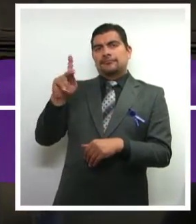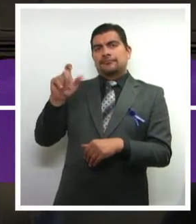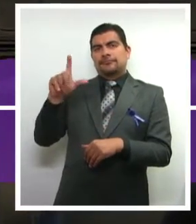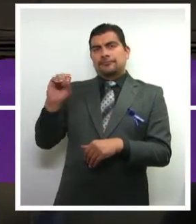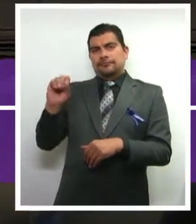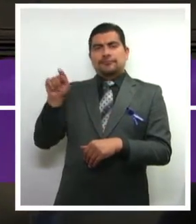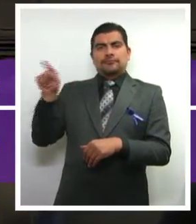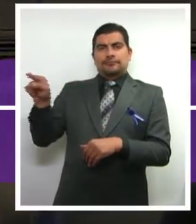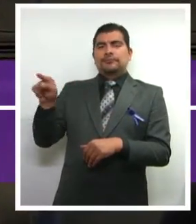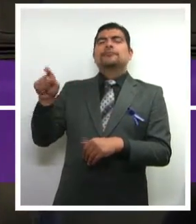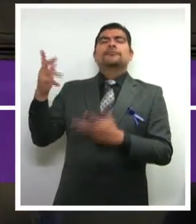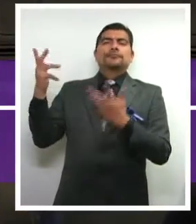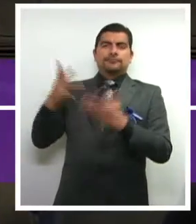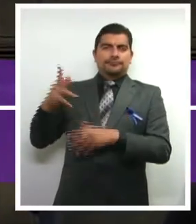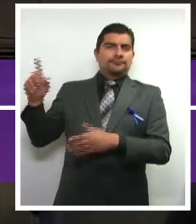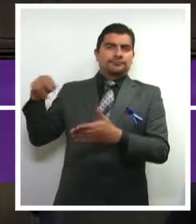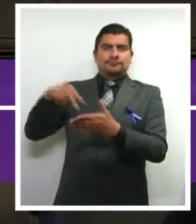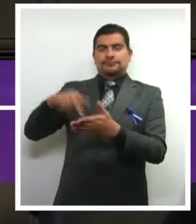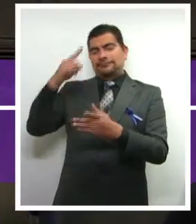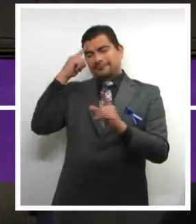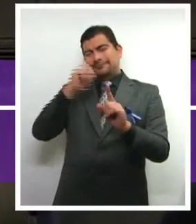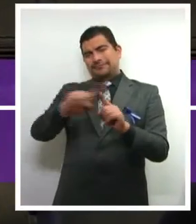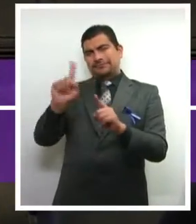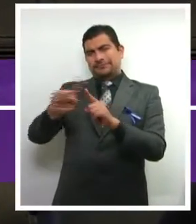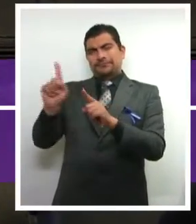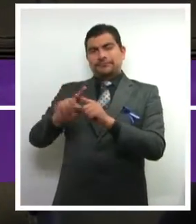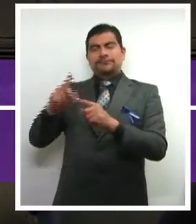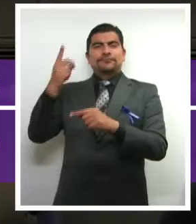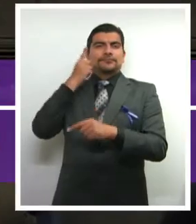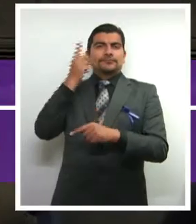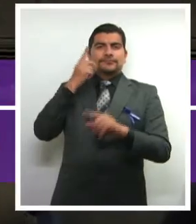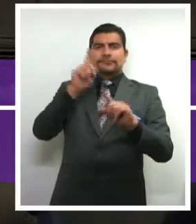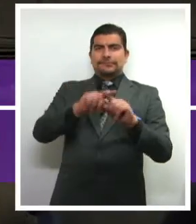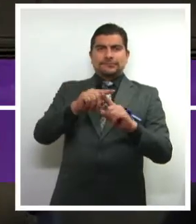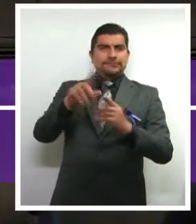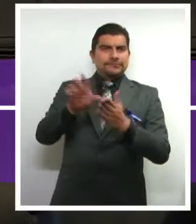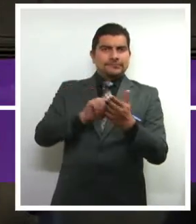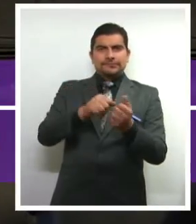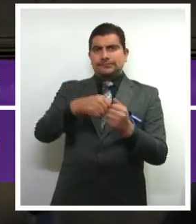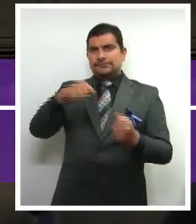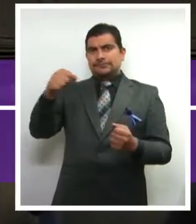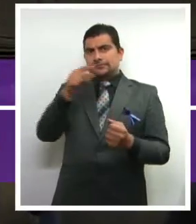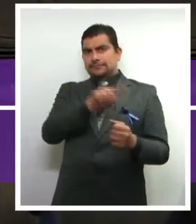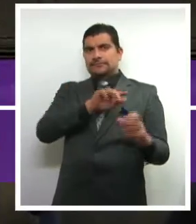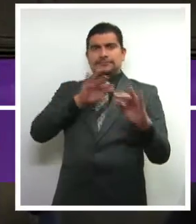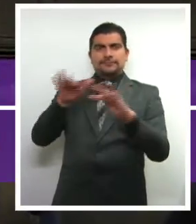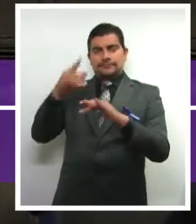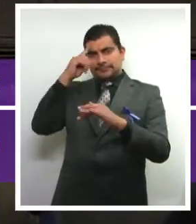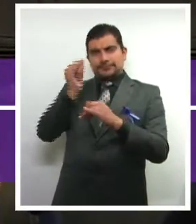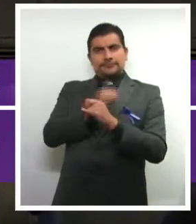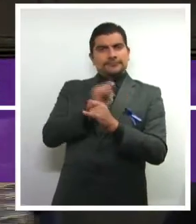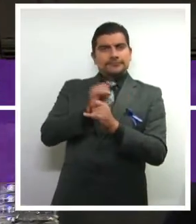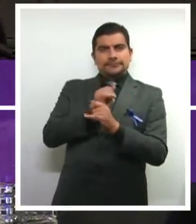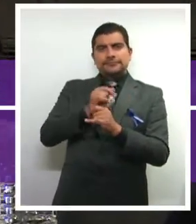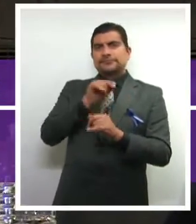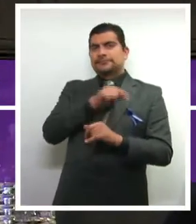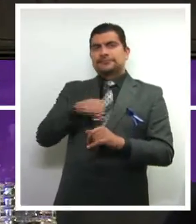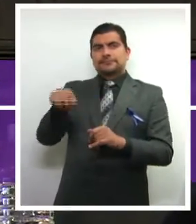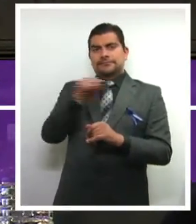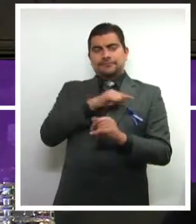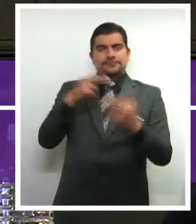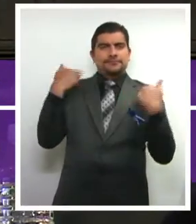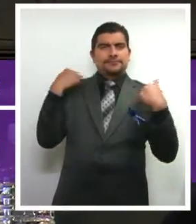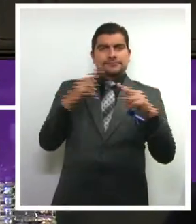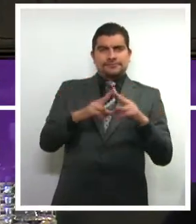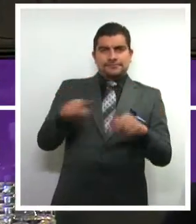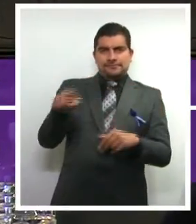va a tener la participación de destacados diputados constituyentes que son investigadores y profesores de la